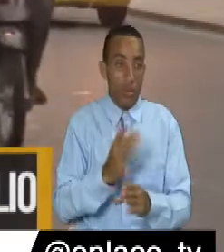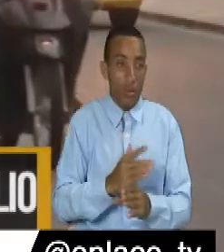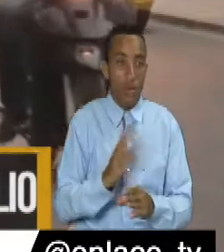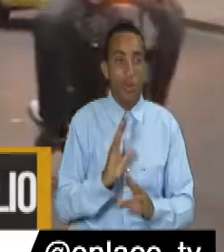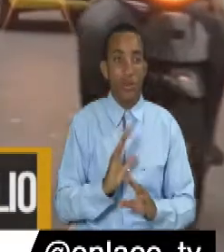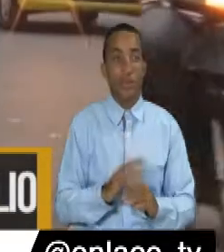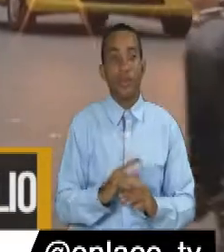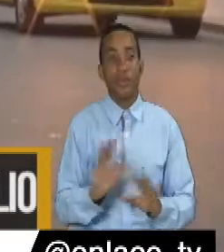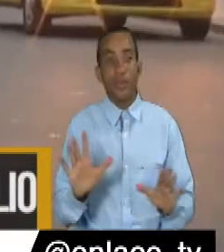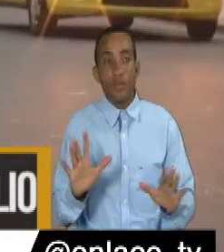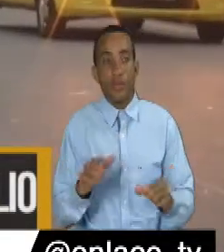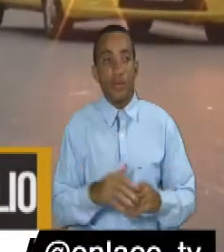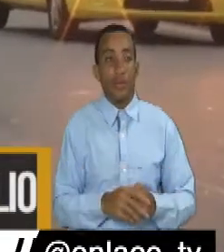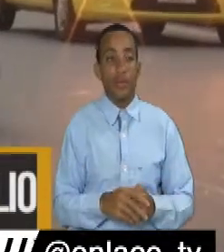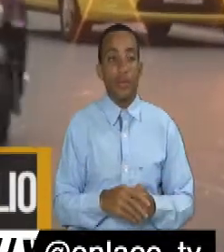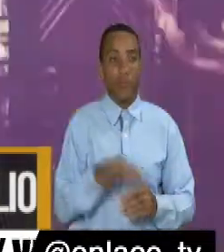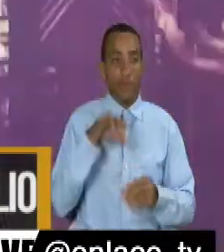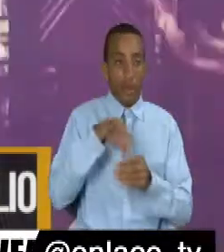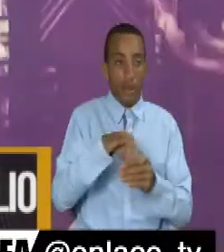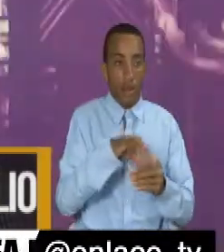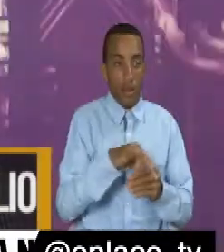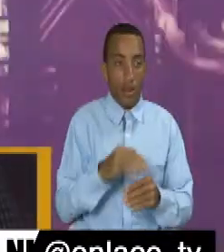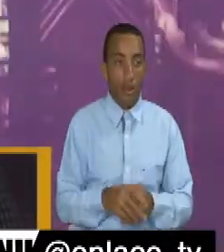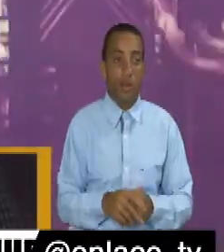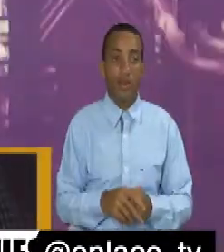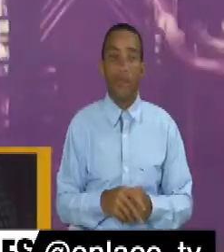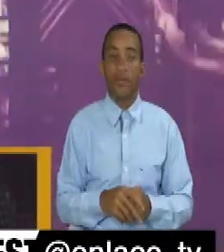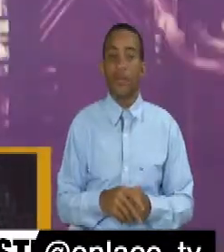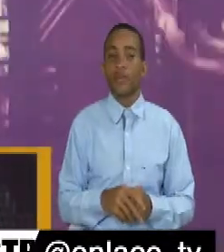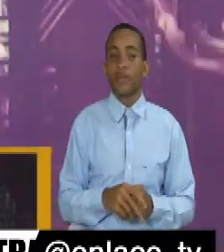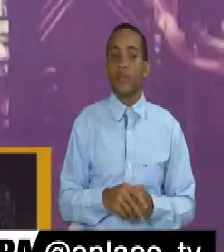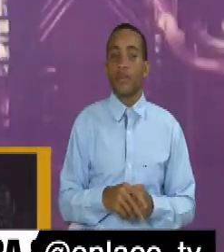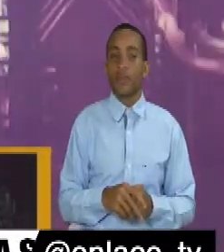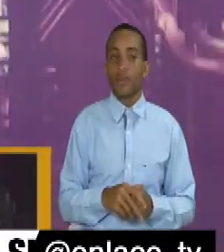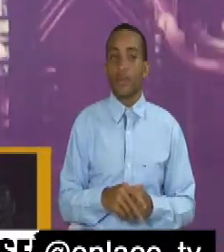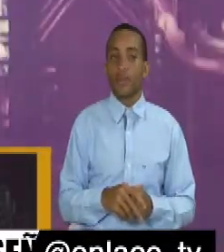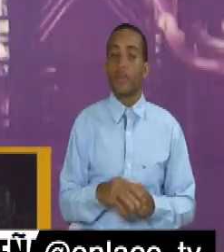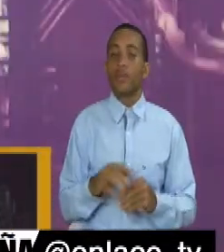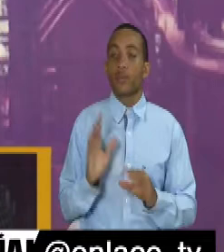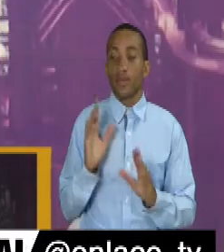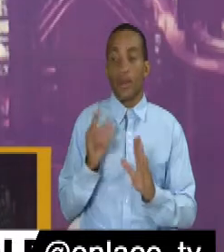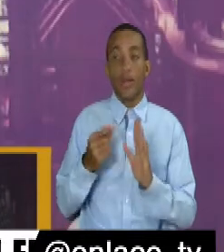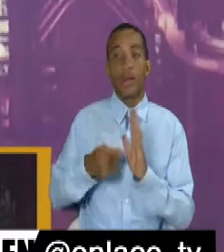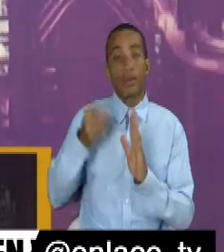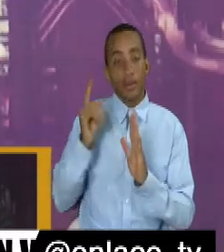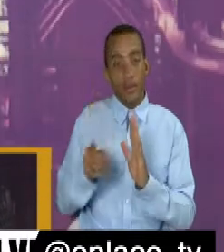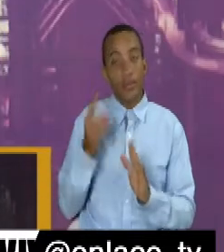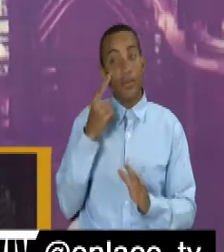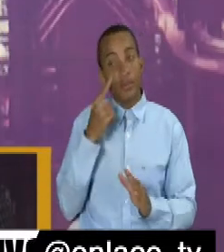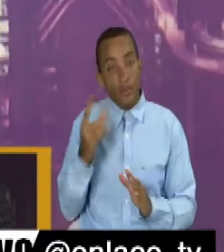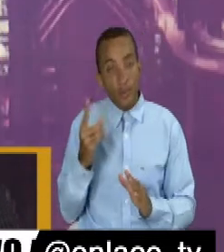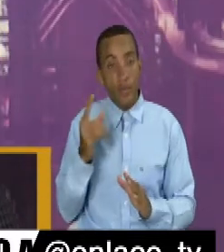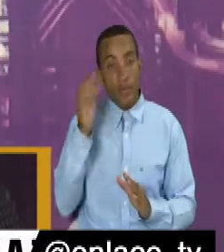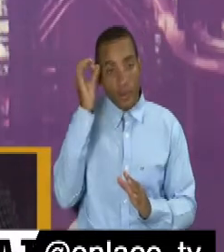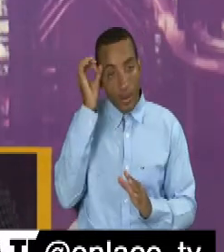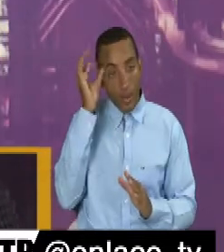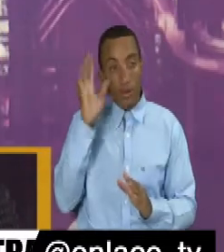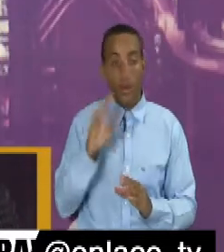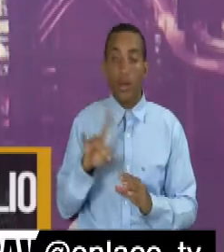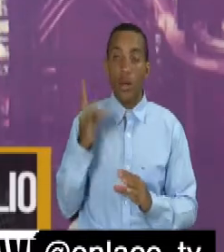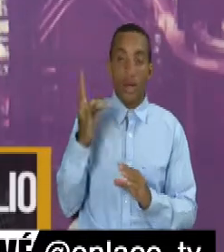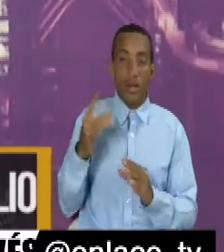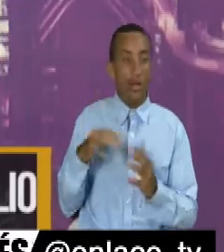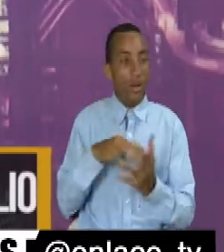público durante la jornada electoral. Que habían advertencias de que se iban a cometer actos